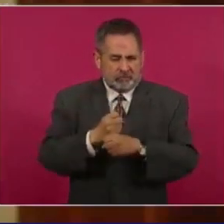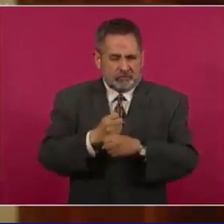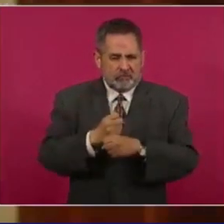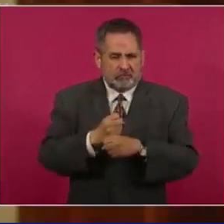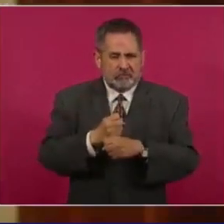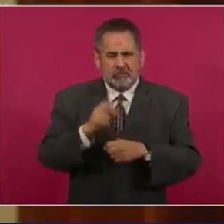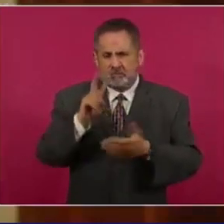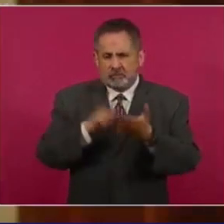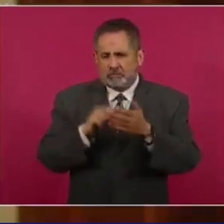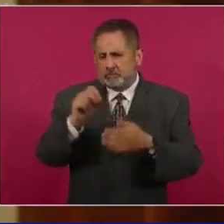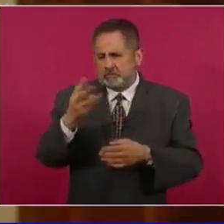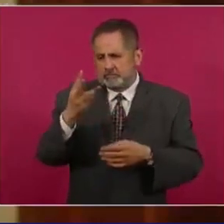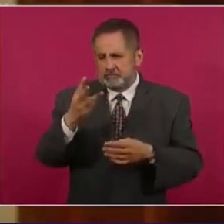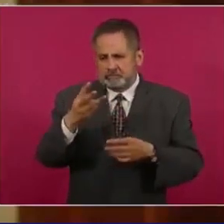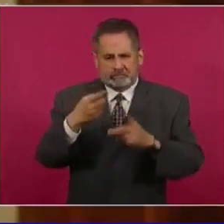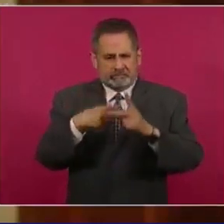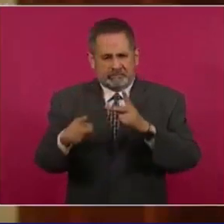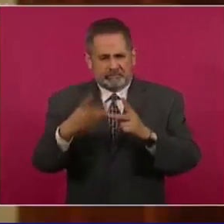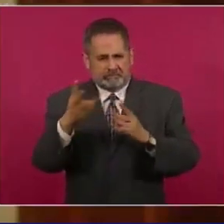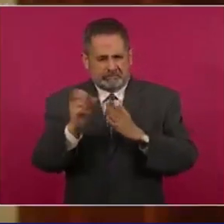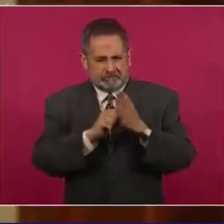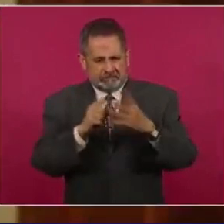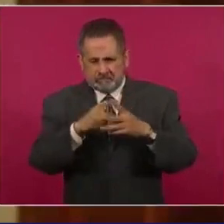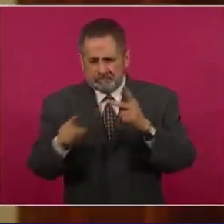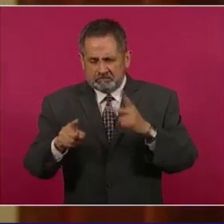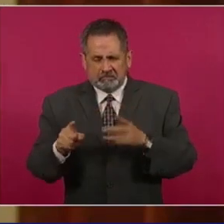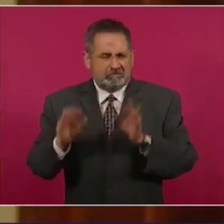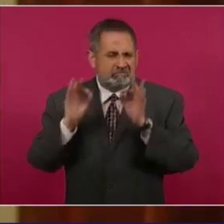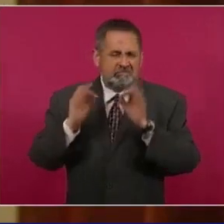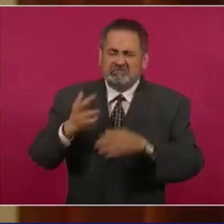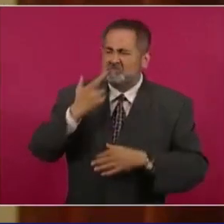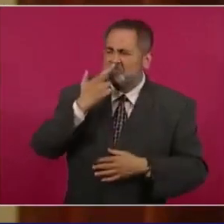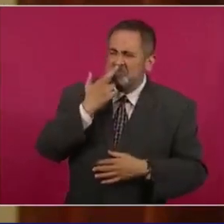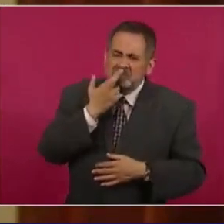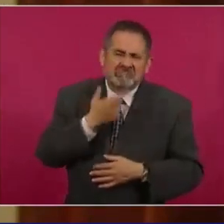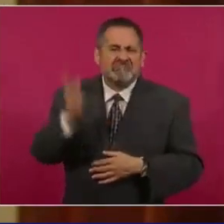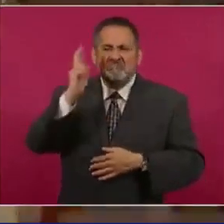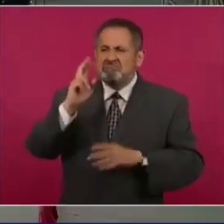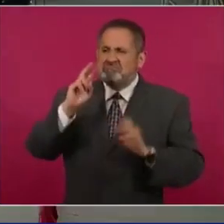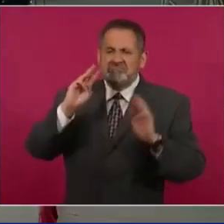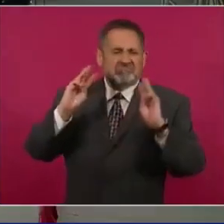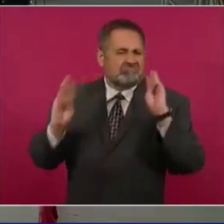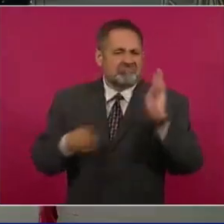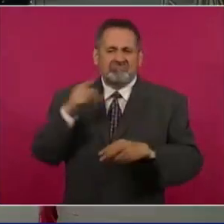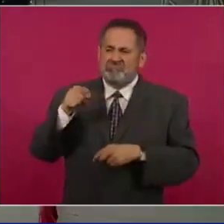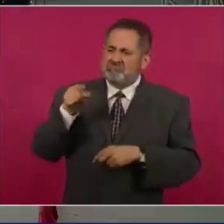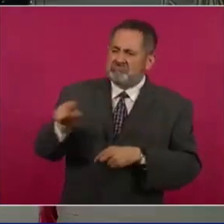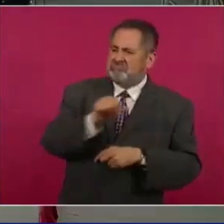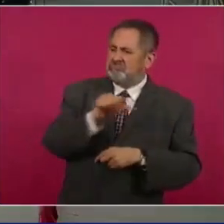tener uno de los mejores sistemas de salud pública del mundo.